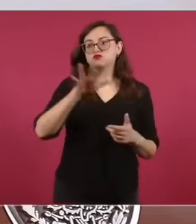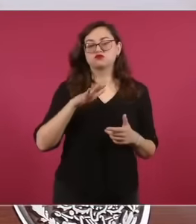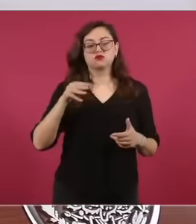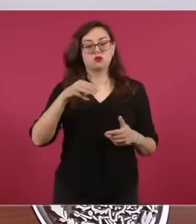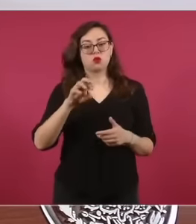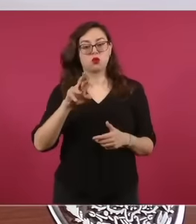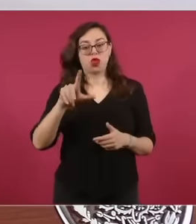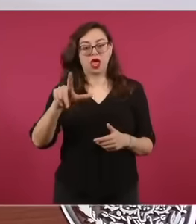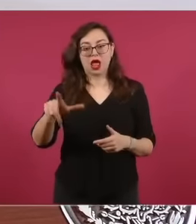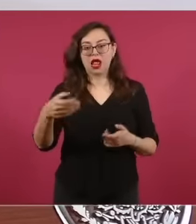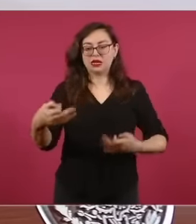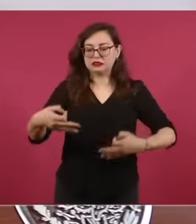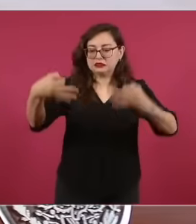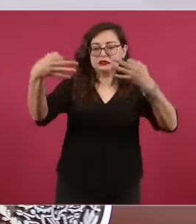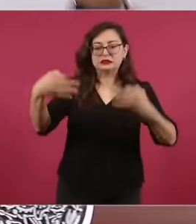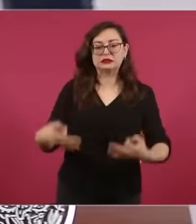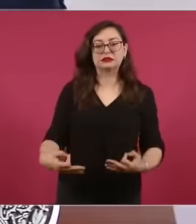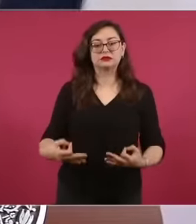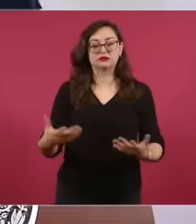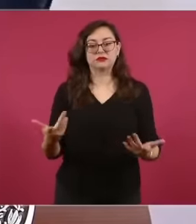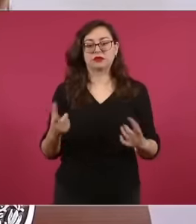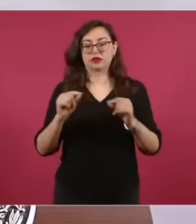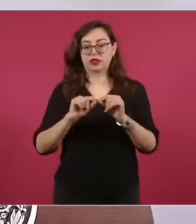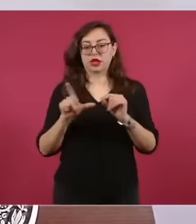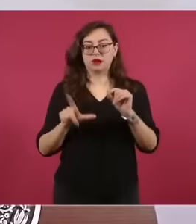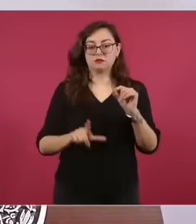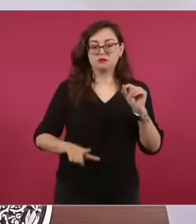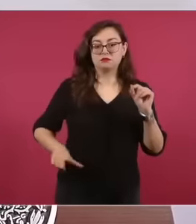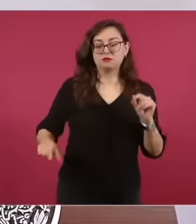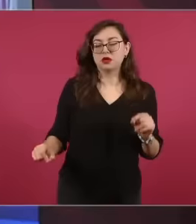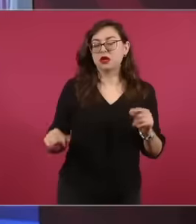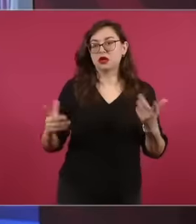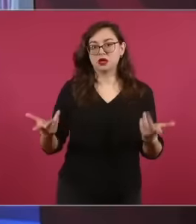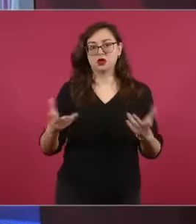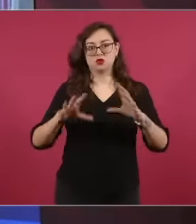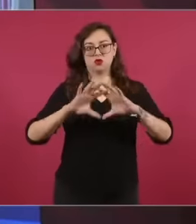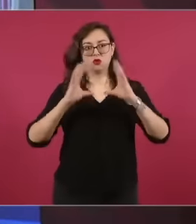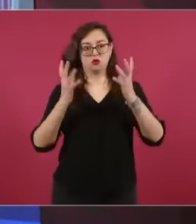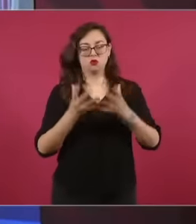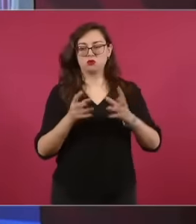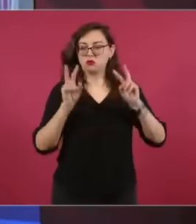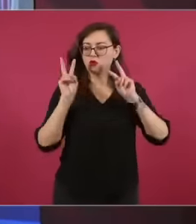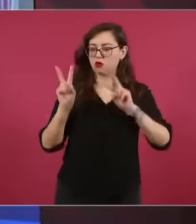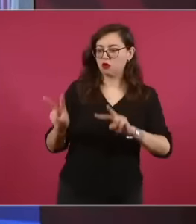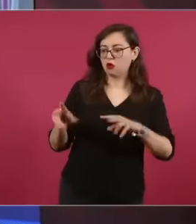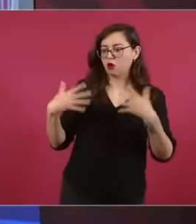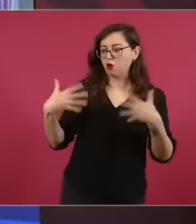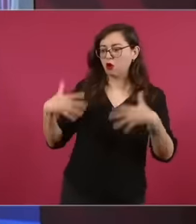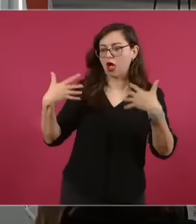fama de nuestro gran país, México.